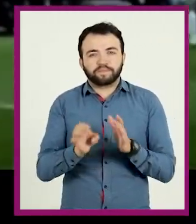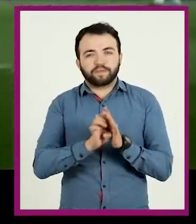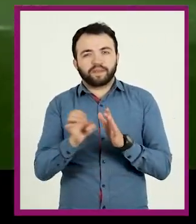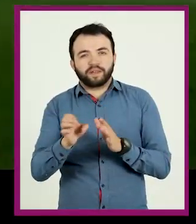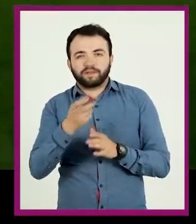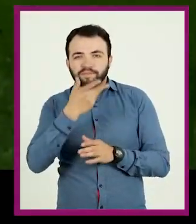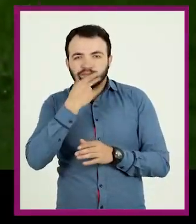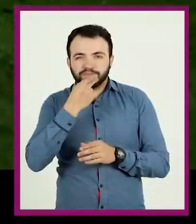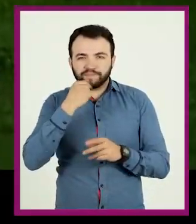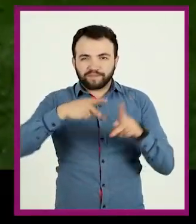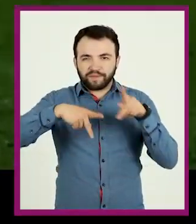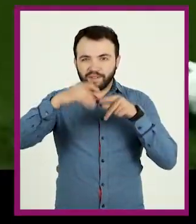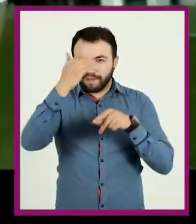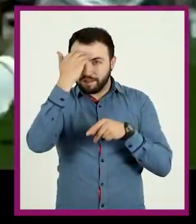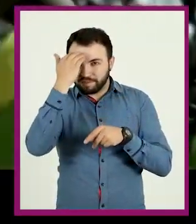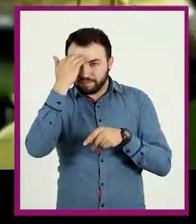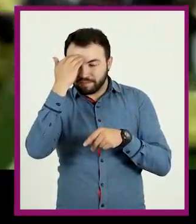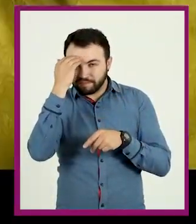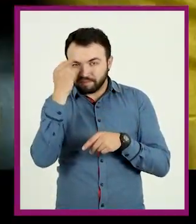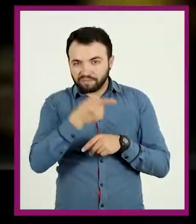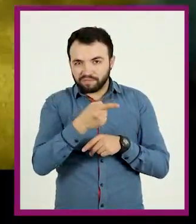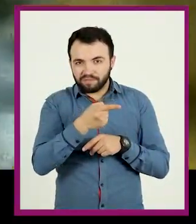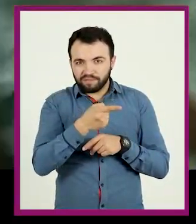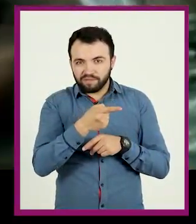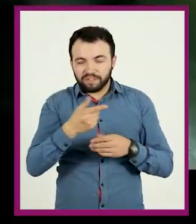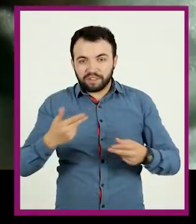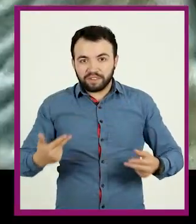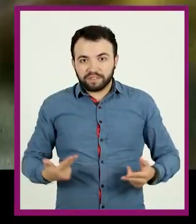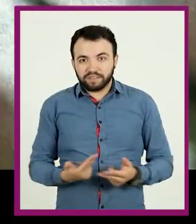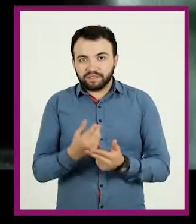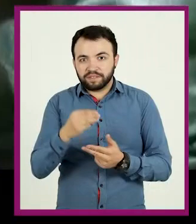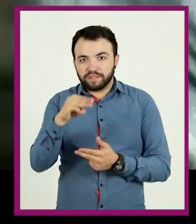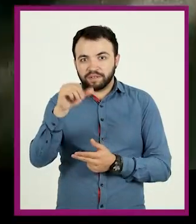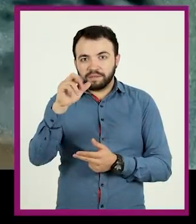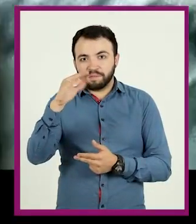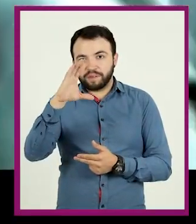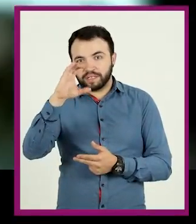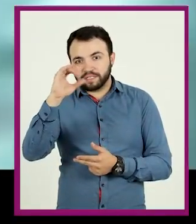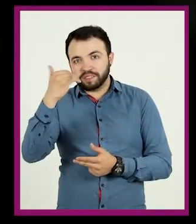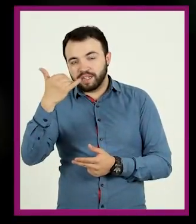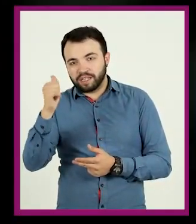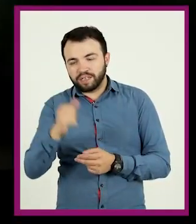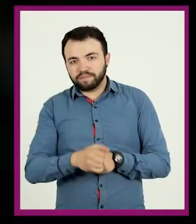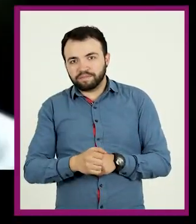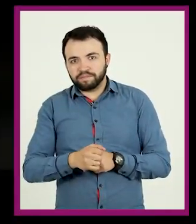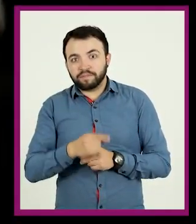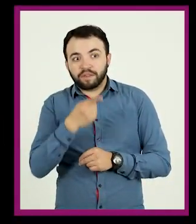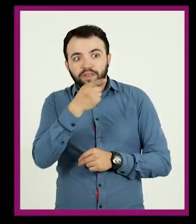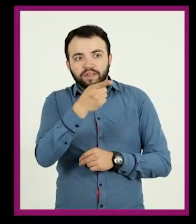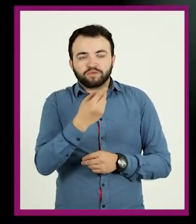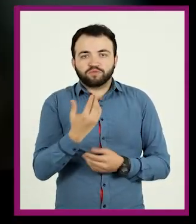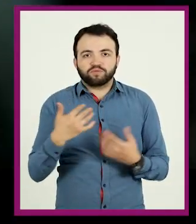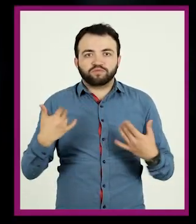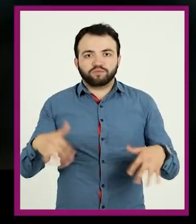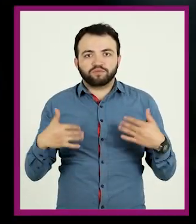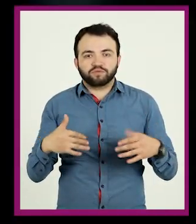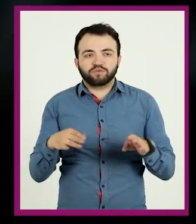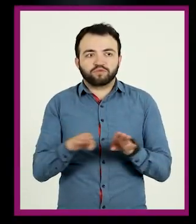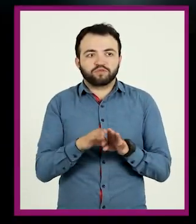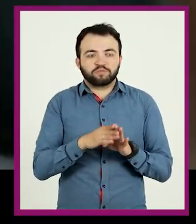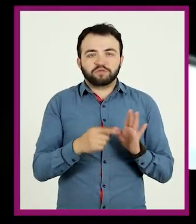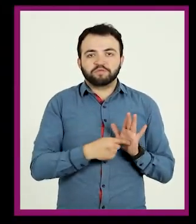Zinedine Zidane, el gran futbolista y entrenador nacido en Marsella de padre y madre argelinos, es uno de los más